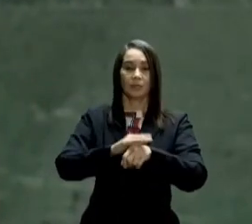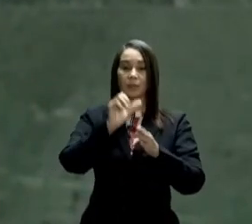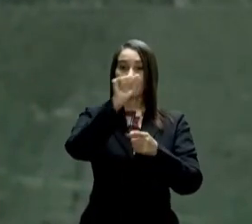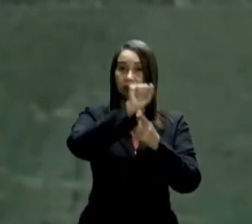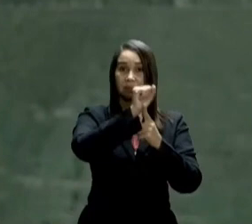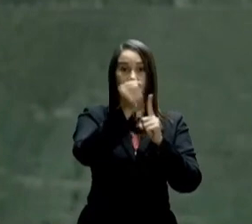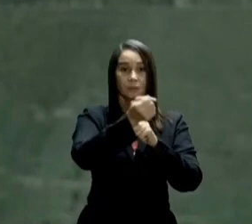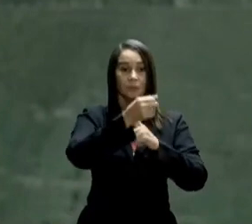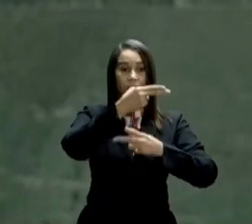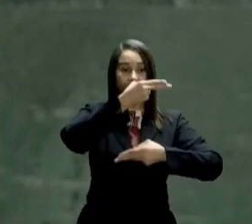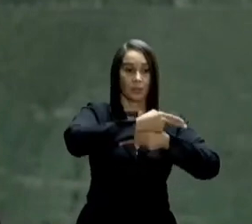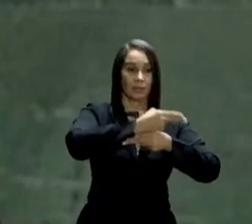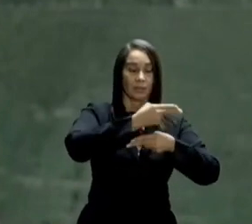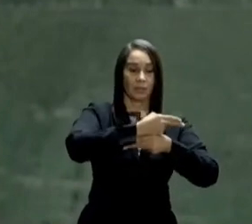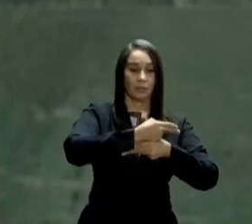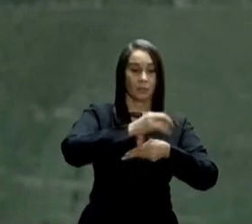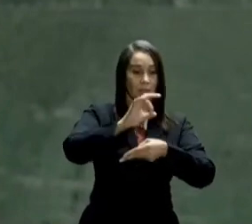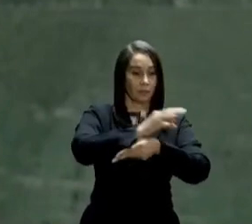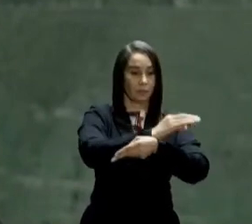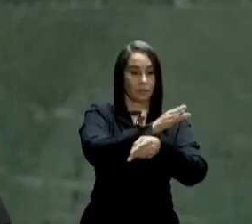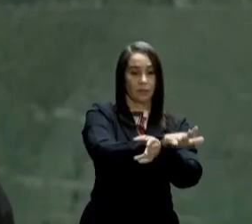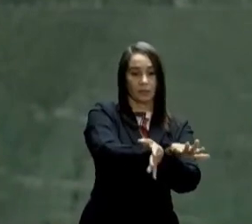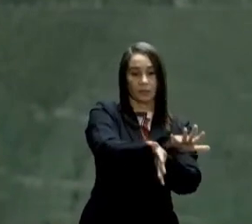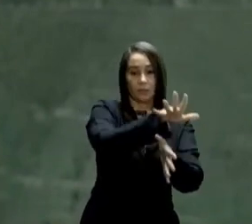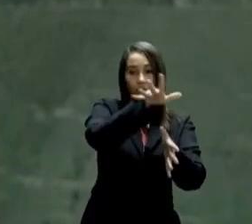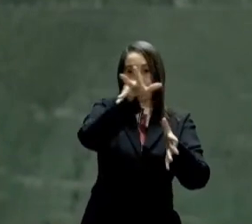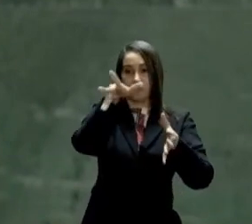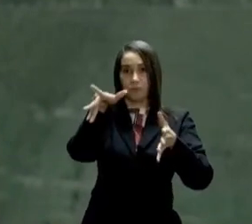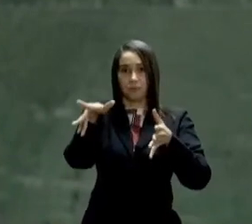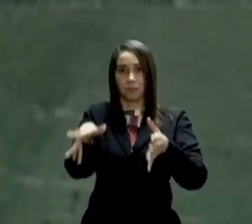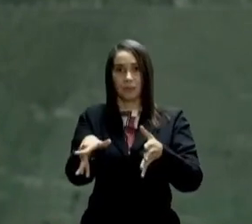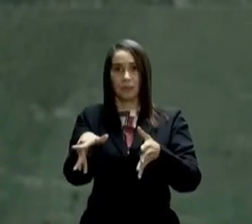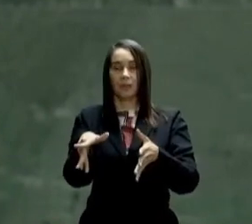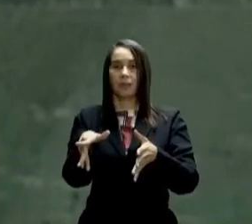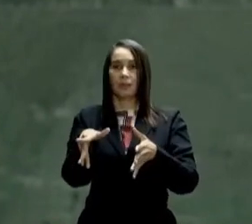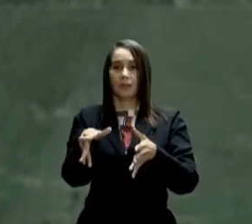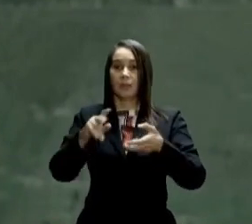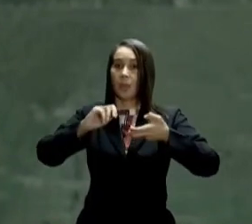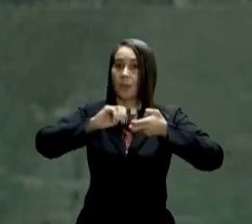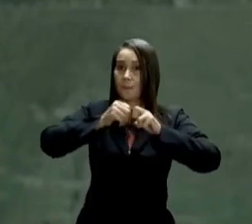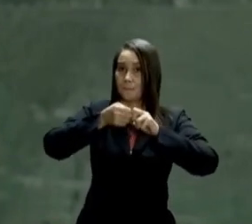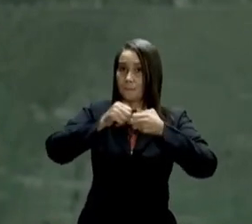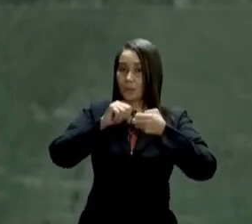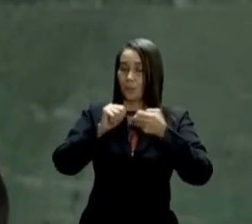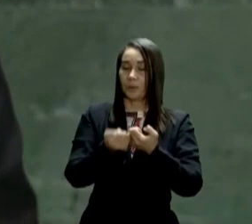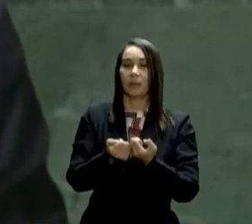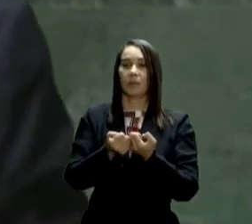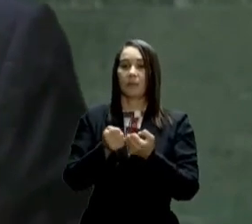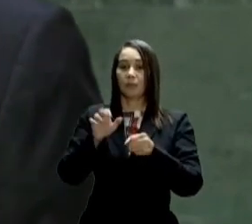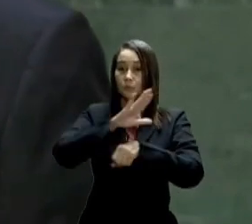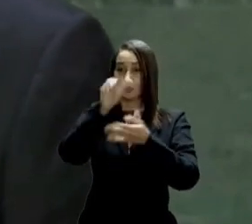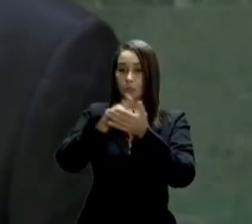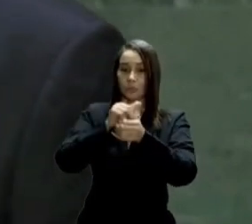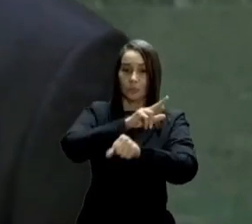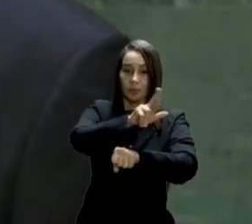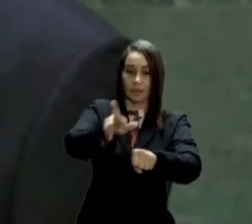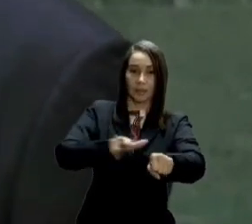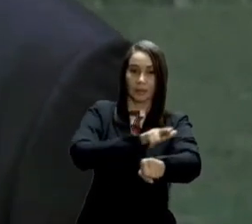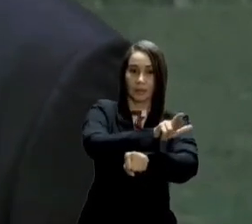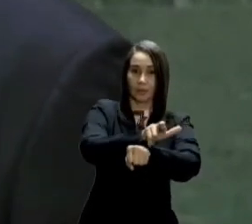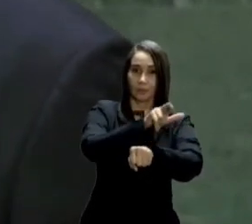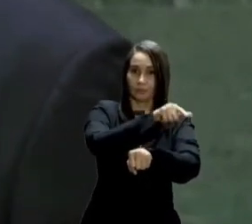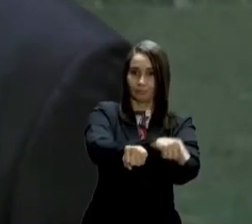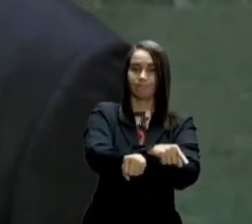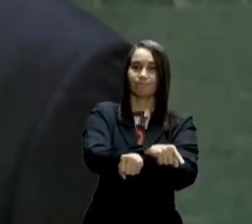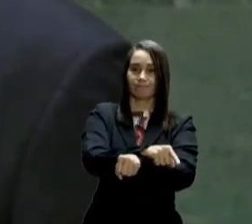situación haitiana pueda desbordar las fronteras de ese país, incidiendo como un factor de inseguridad en la región. De ahí